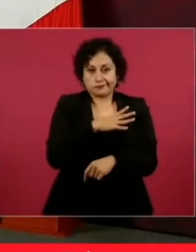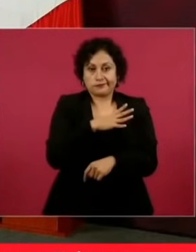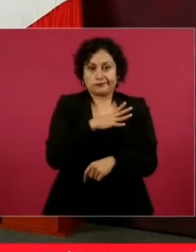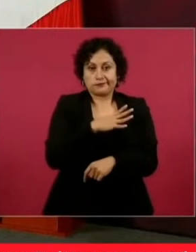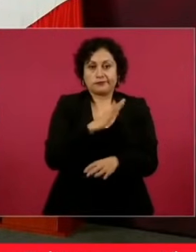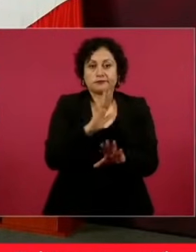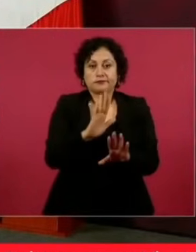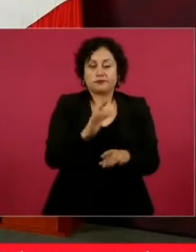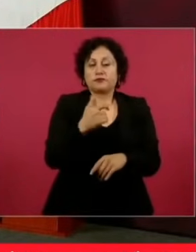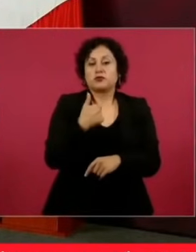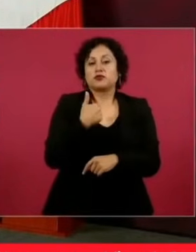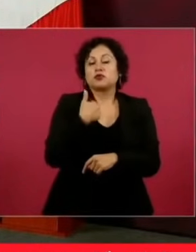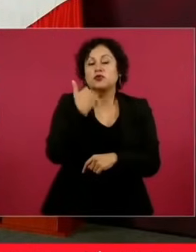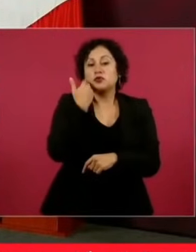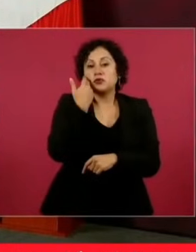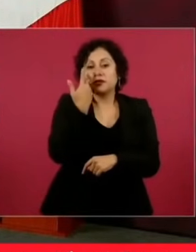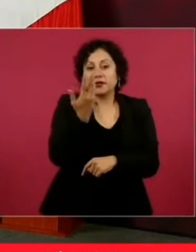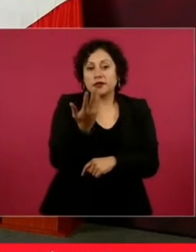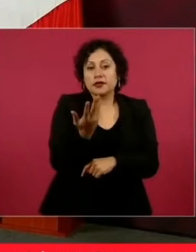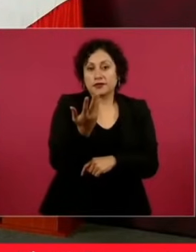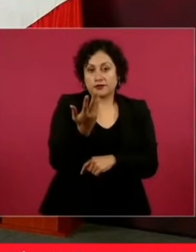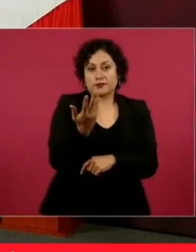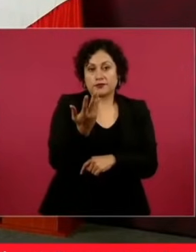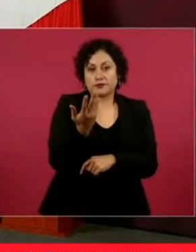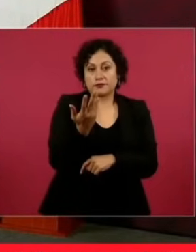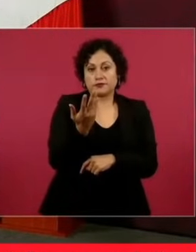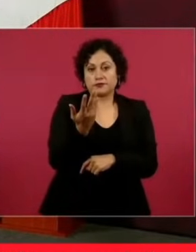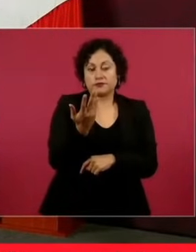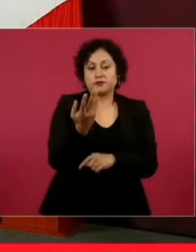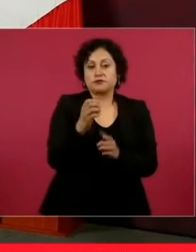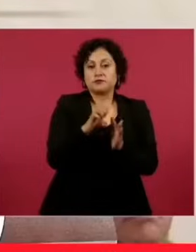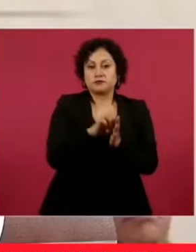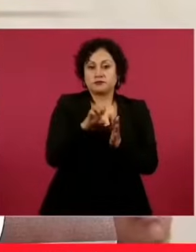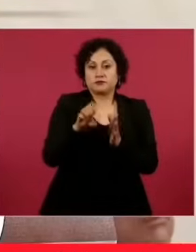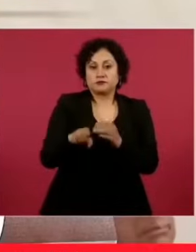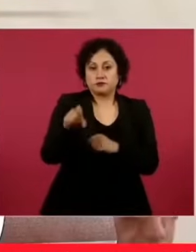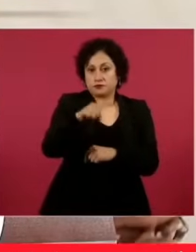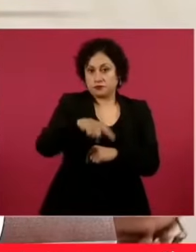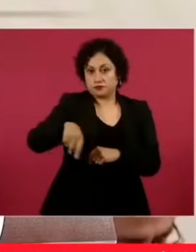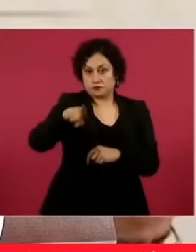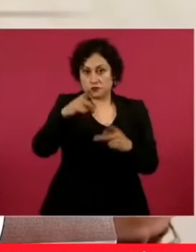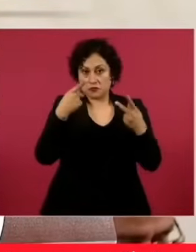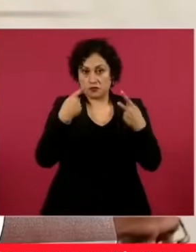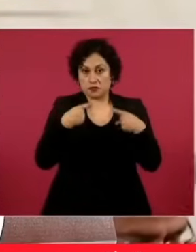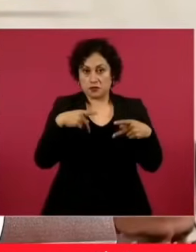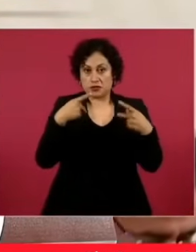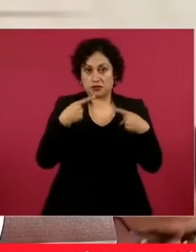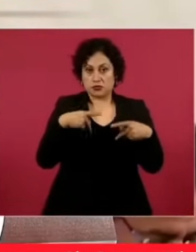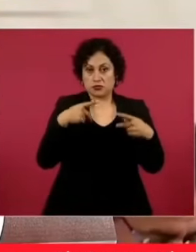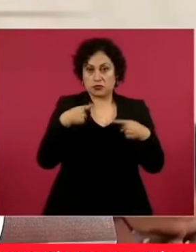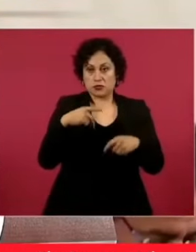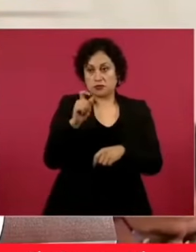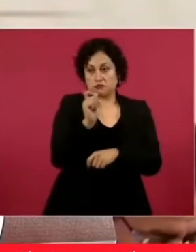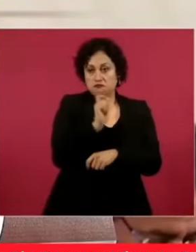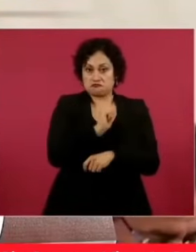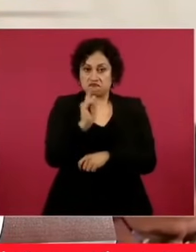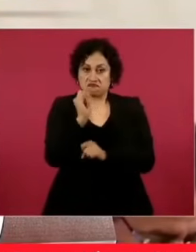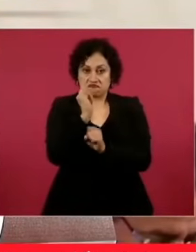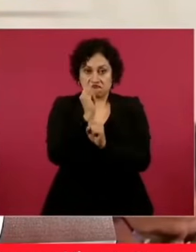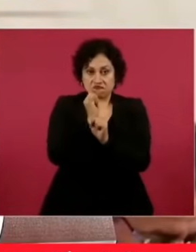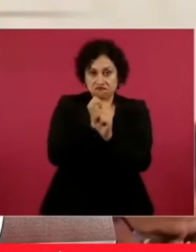Y me gustaría que los analistas, los